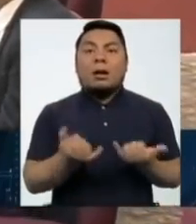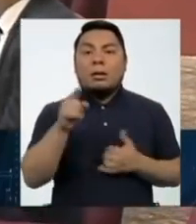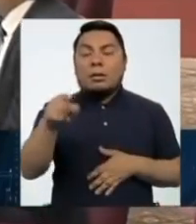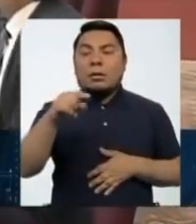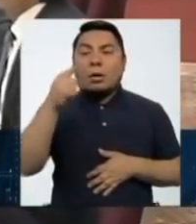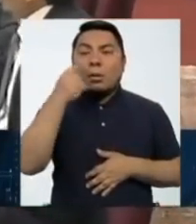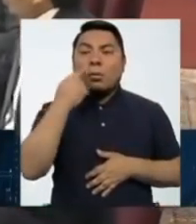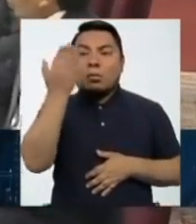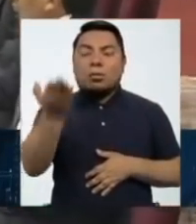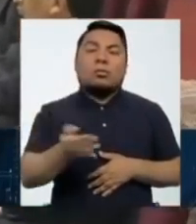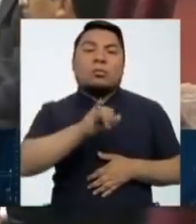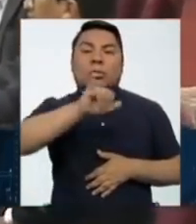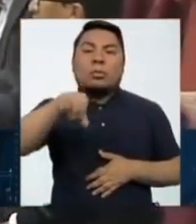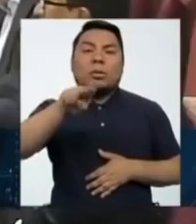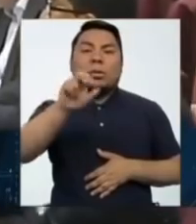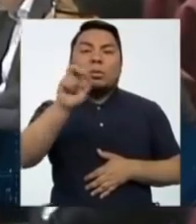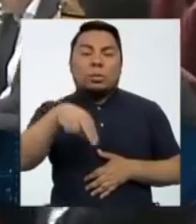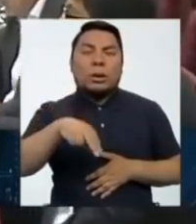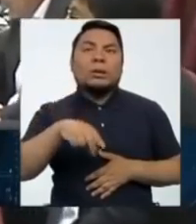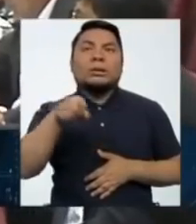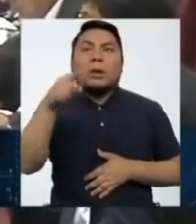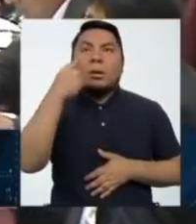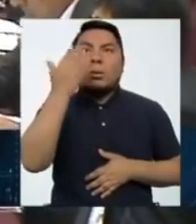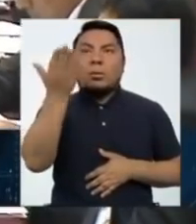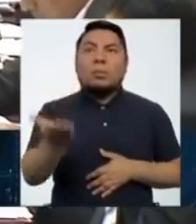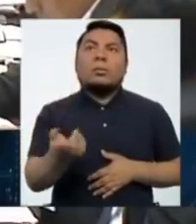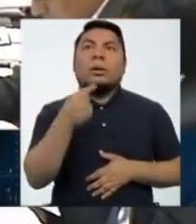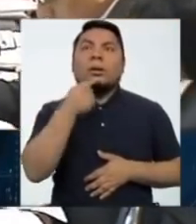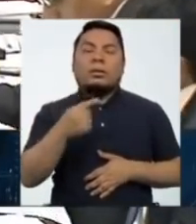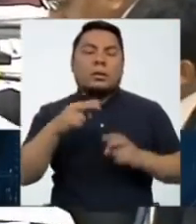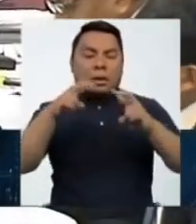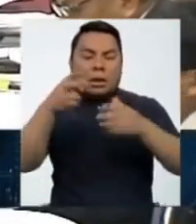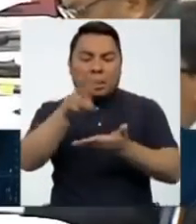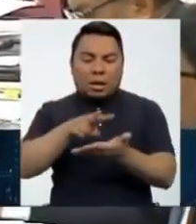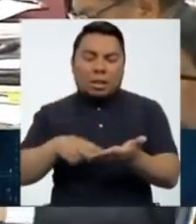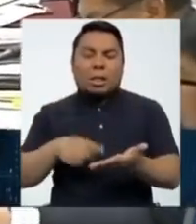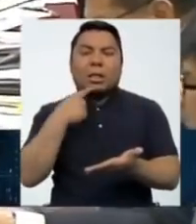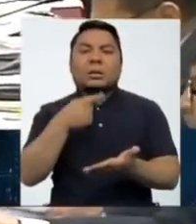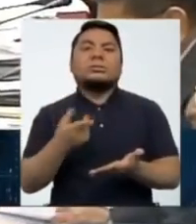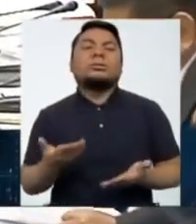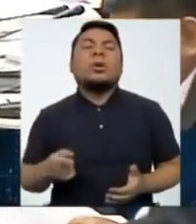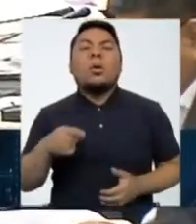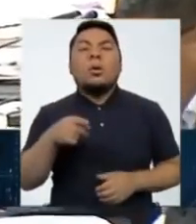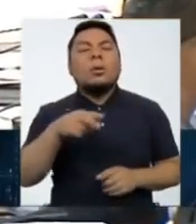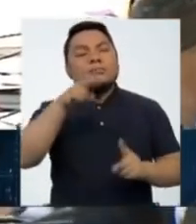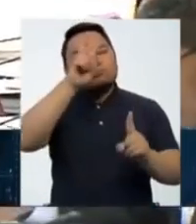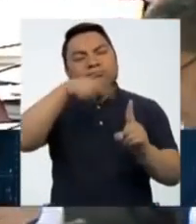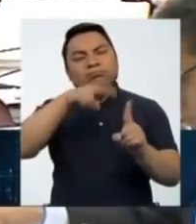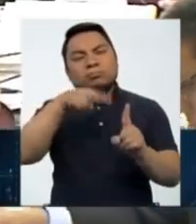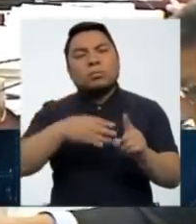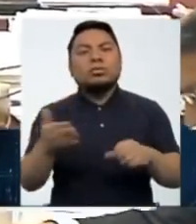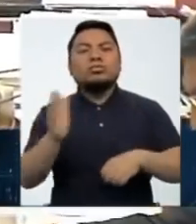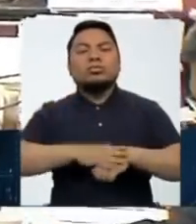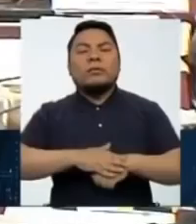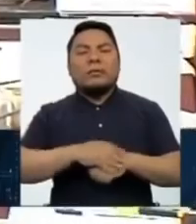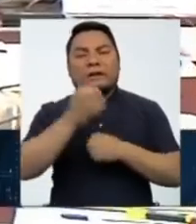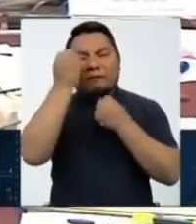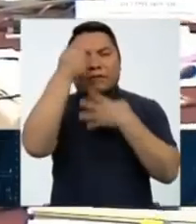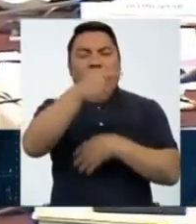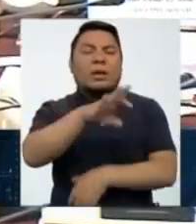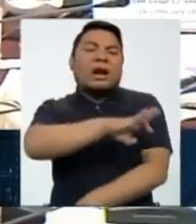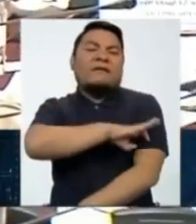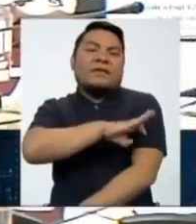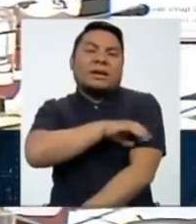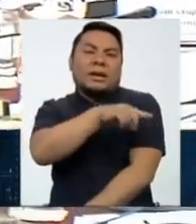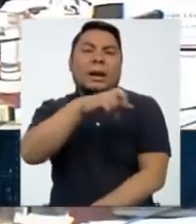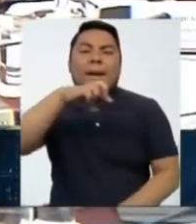fiscal de la Nación, Pedro Chávarri, a quien se le acusa de infringir también varios artículos de la Constitución. El informe